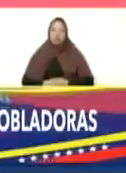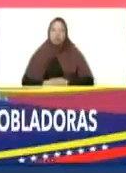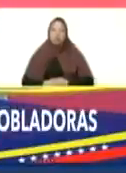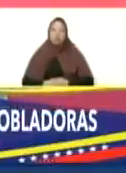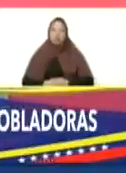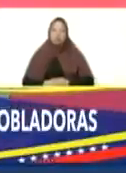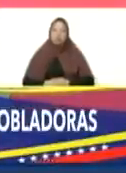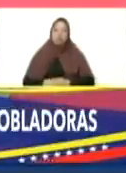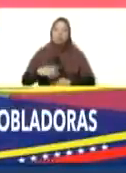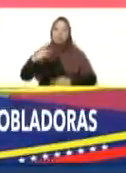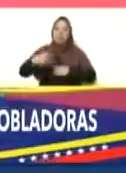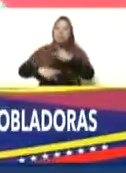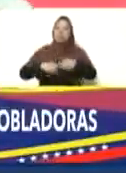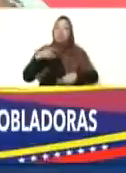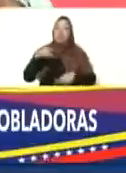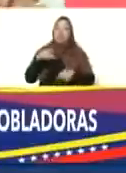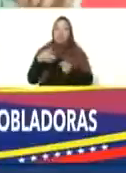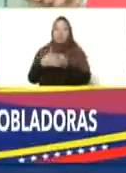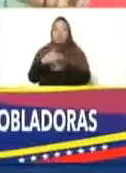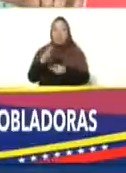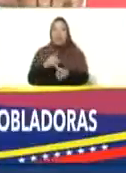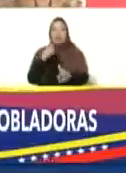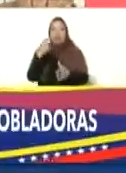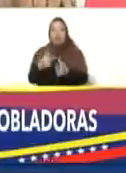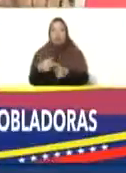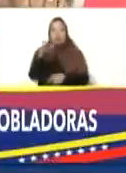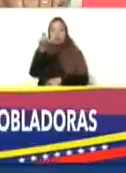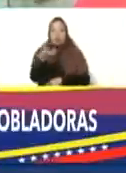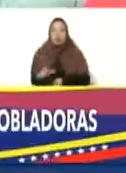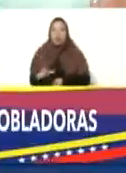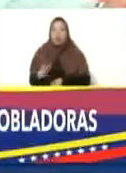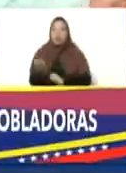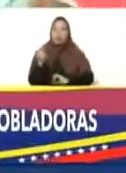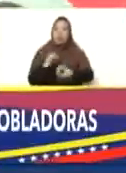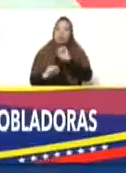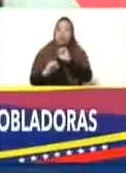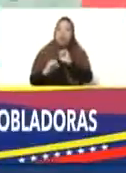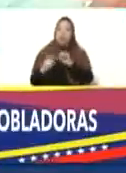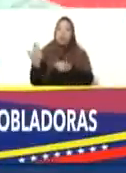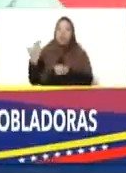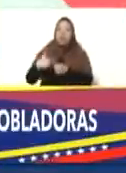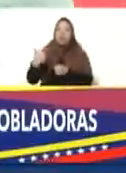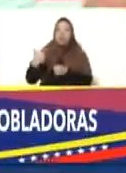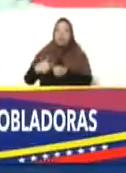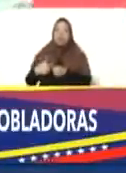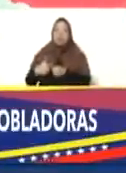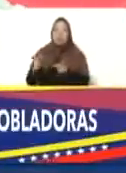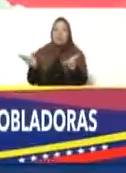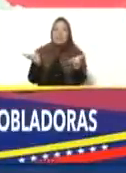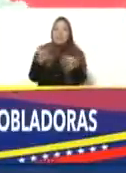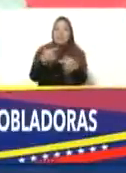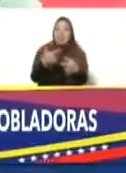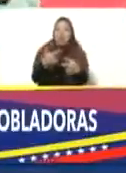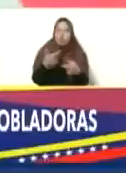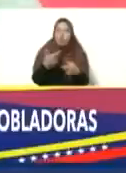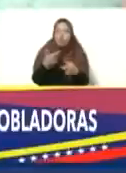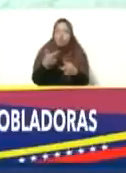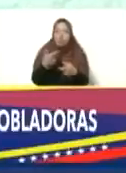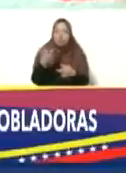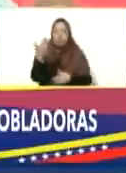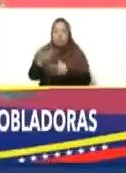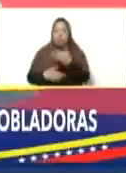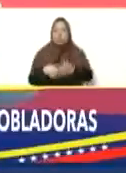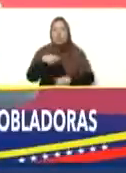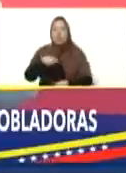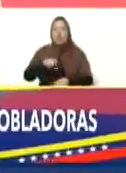de los productos entonces carestía tremenda en combustible gasolina gasoil carestía